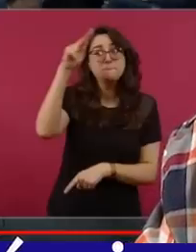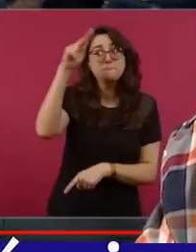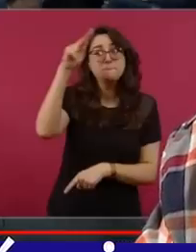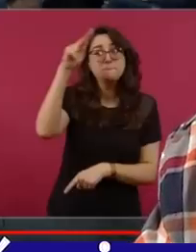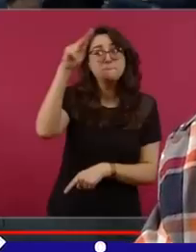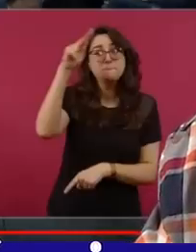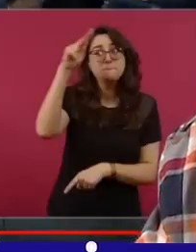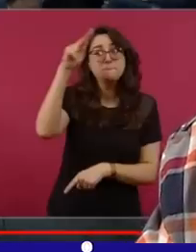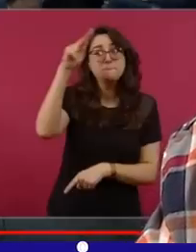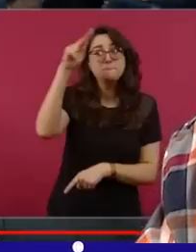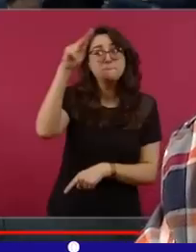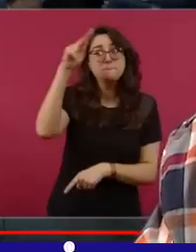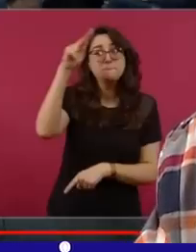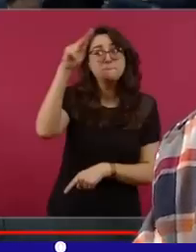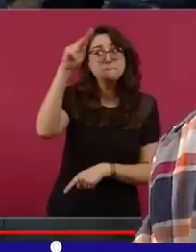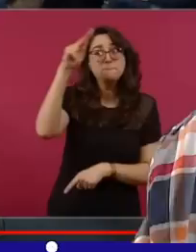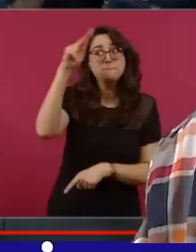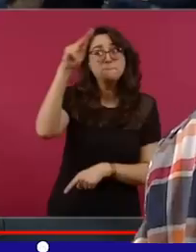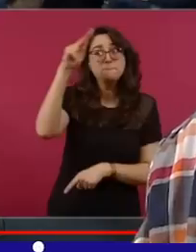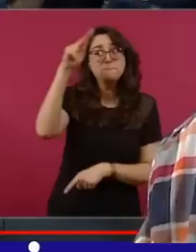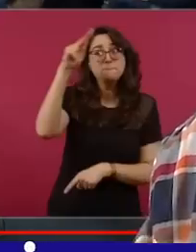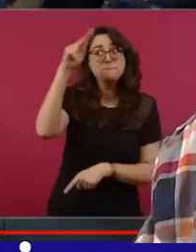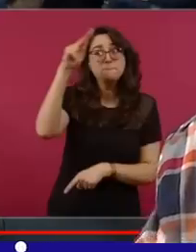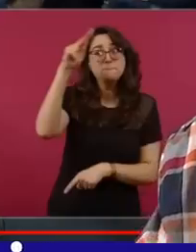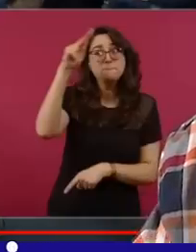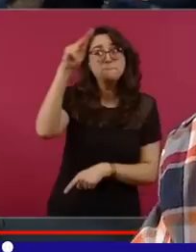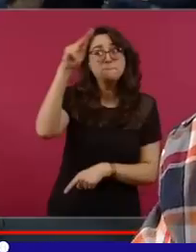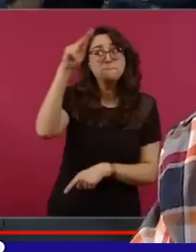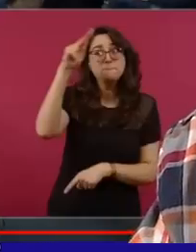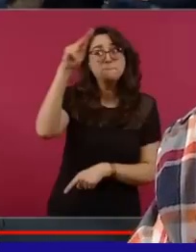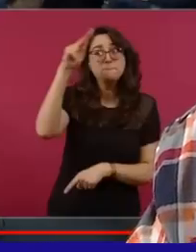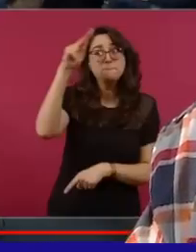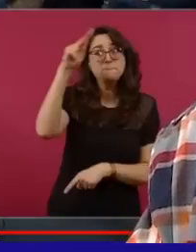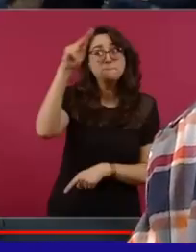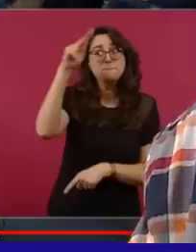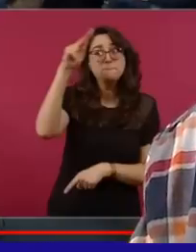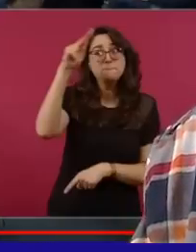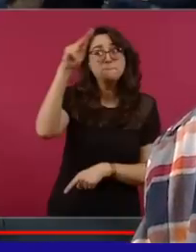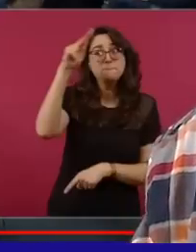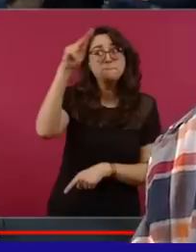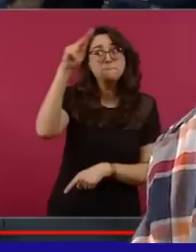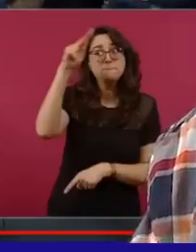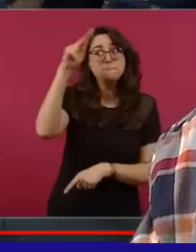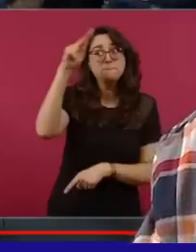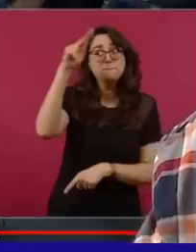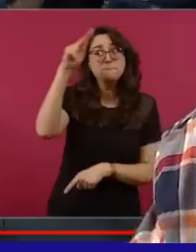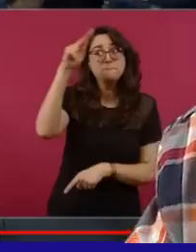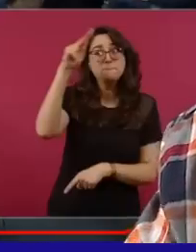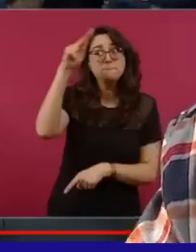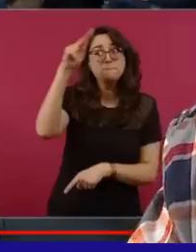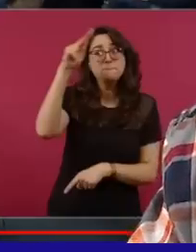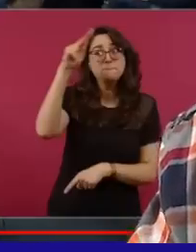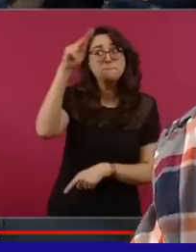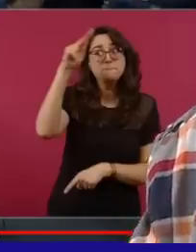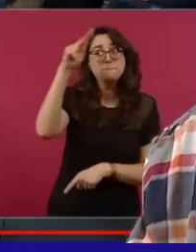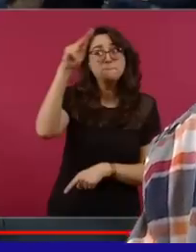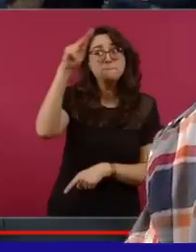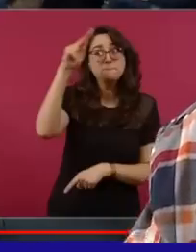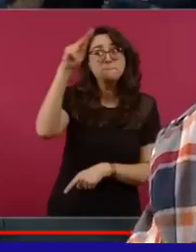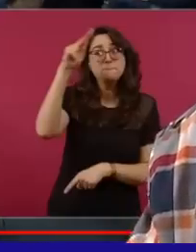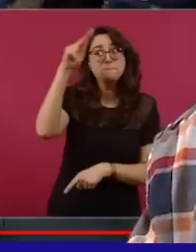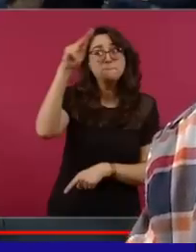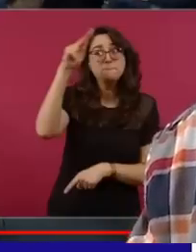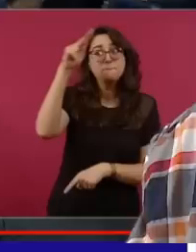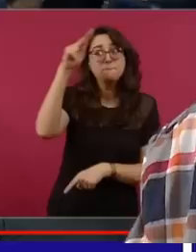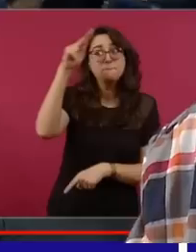quede hasta el 2026. Debería hace rato haber convocado elecciones, pero ya sabemos que se tiraron la pelota con el Congreso que sí, que no,